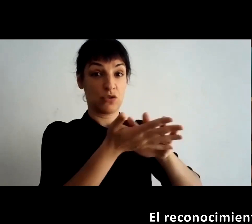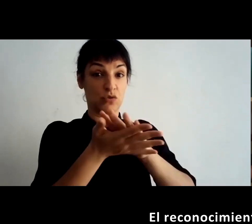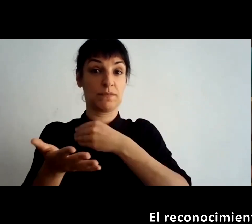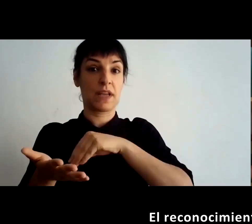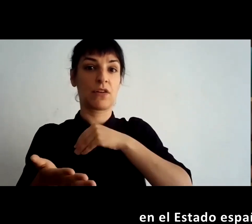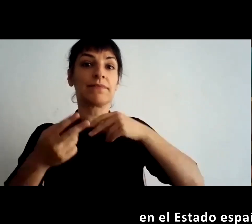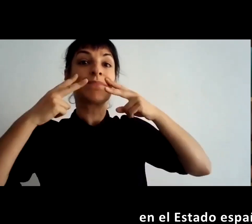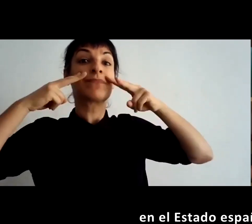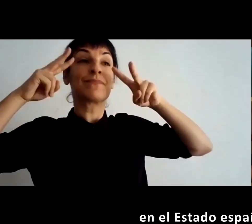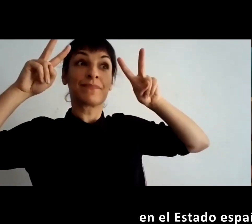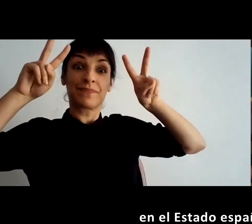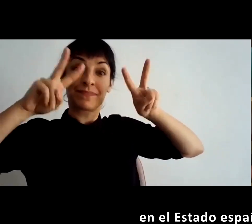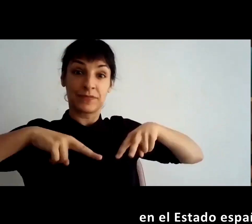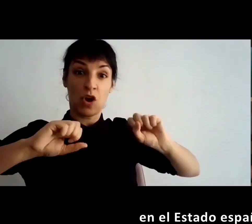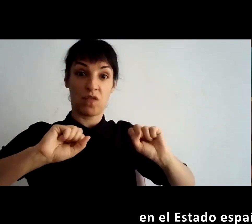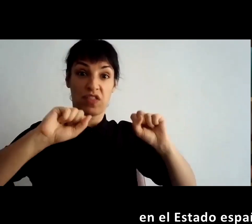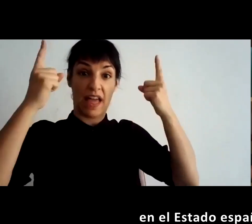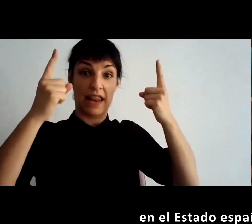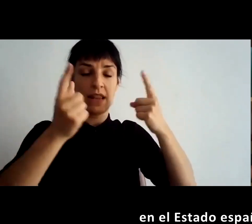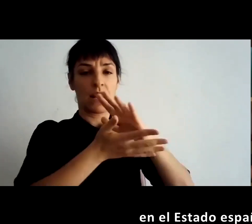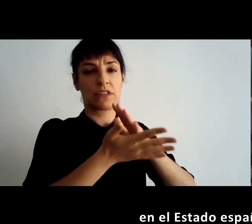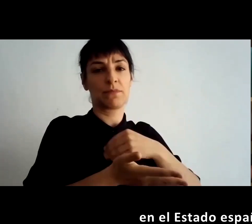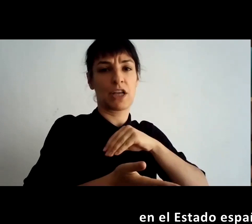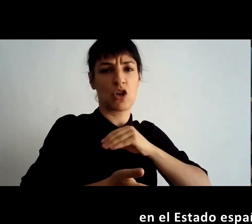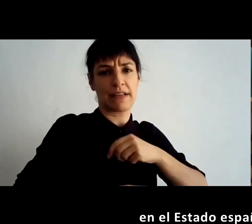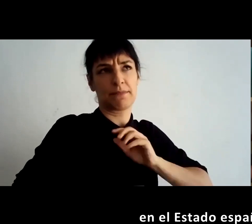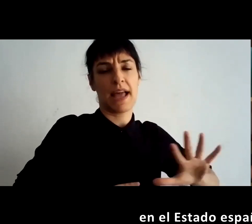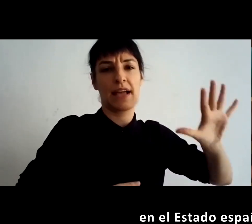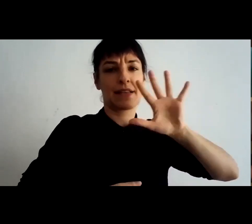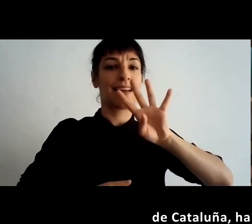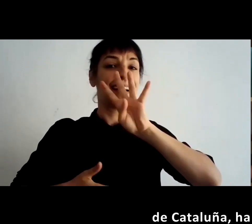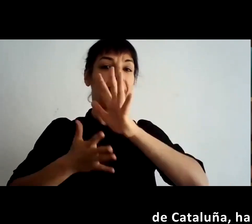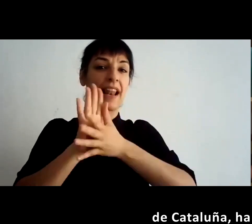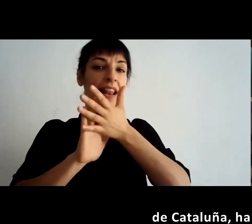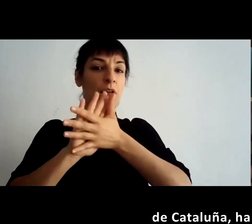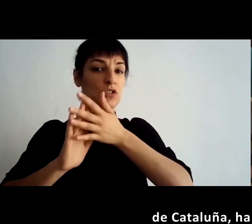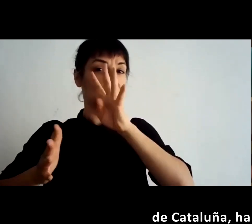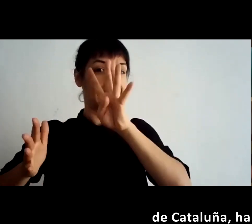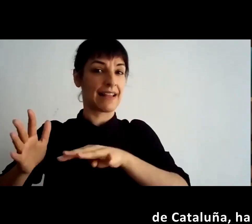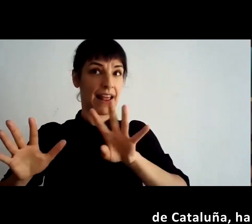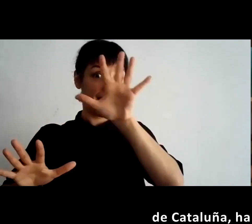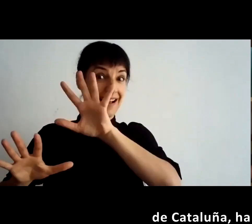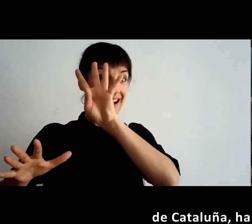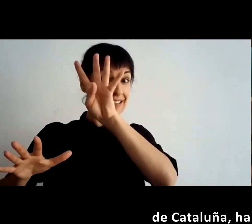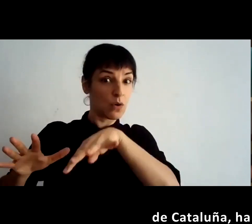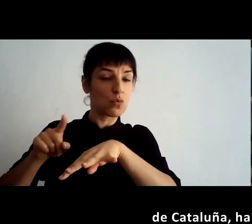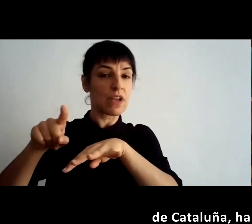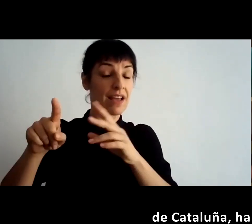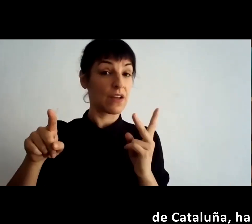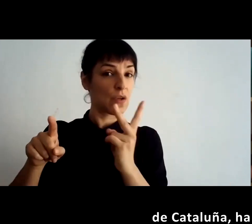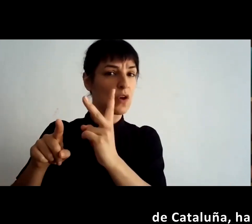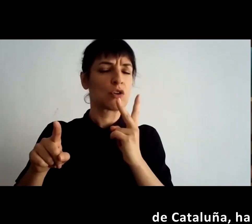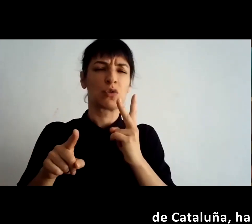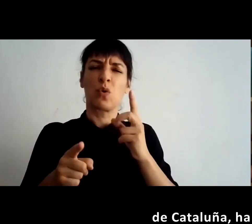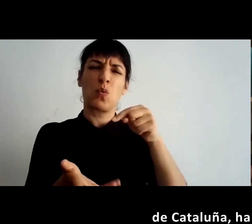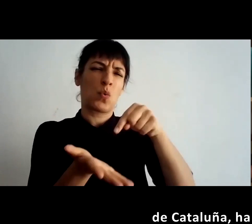Estado español y de la lengua de signos catalana en el ámbito territorial de Cataluña ha sido una de las mayores